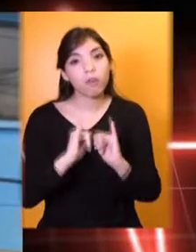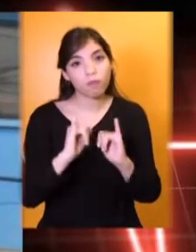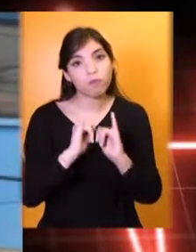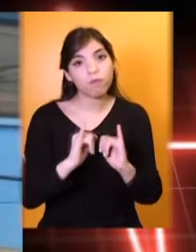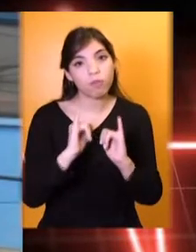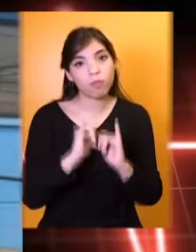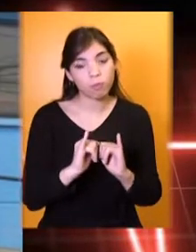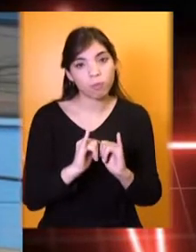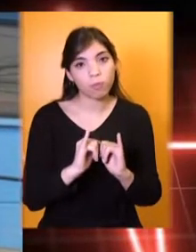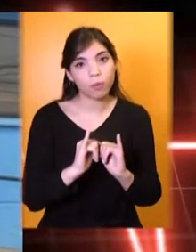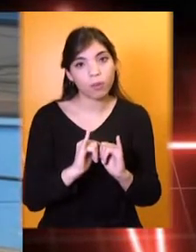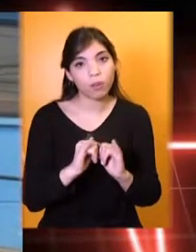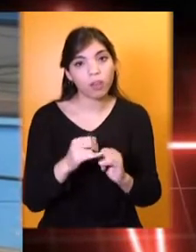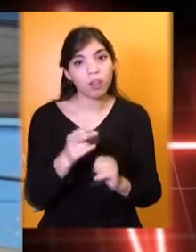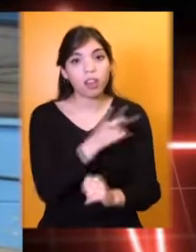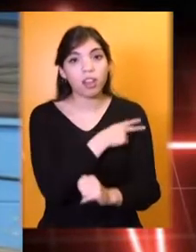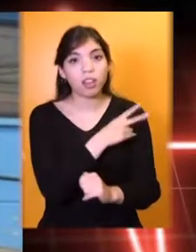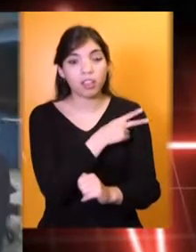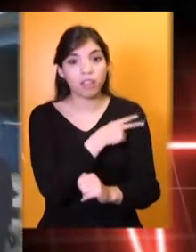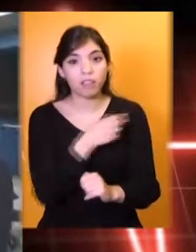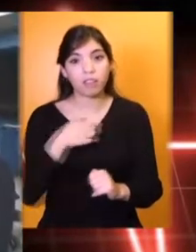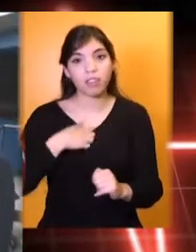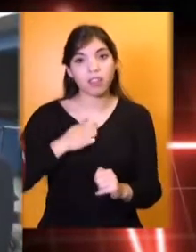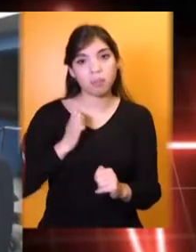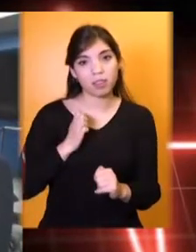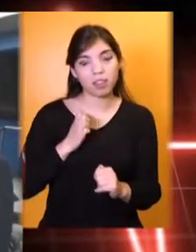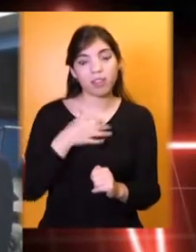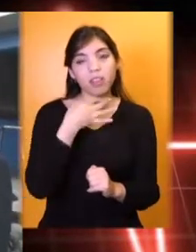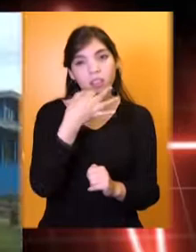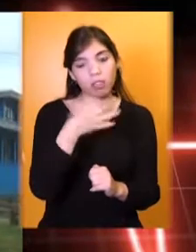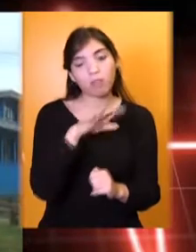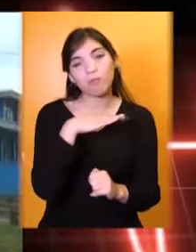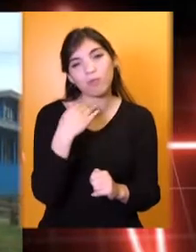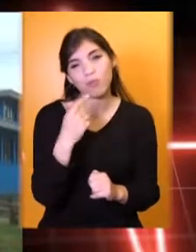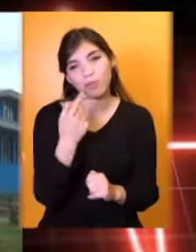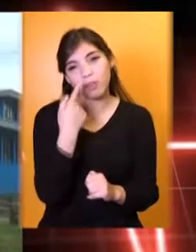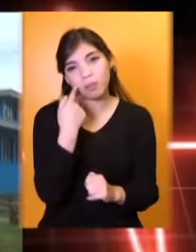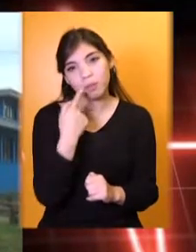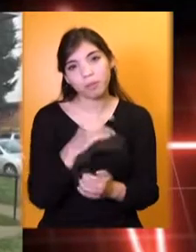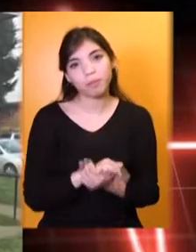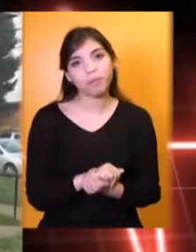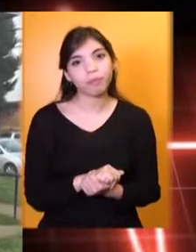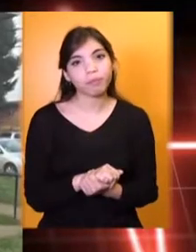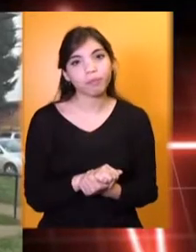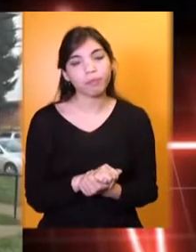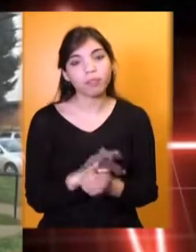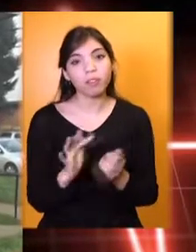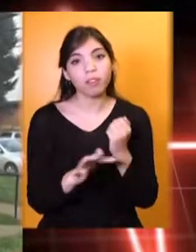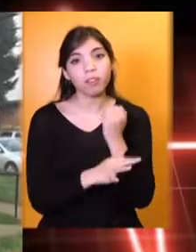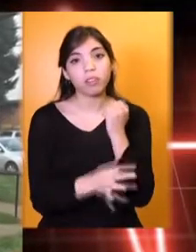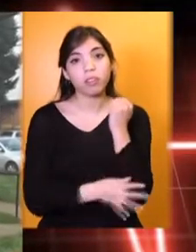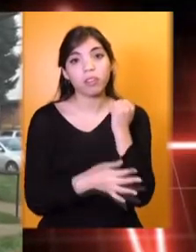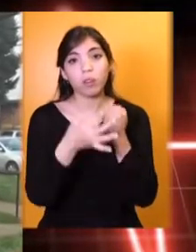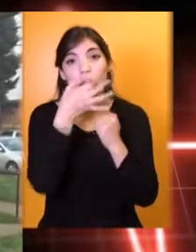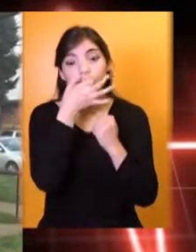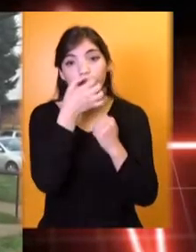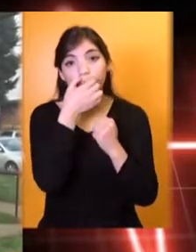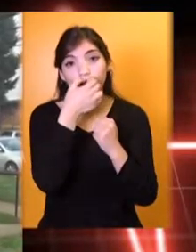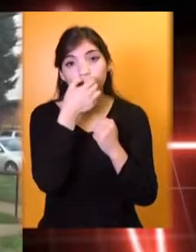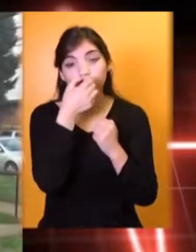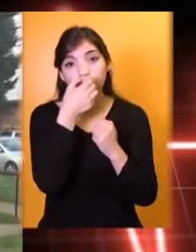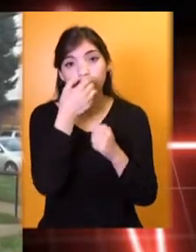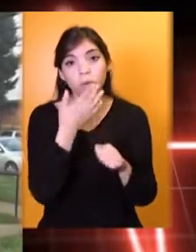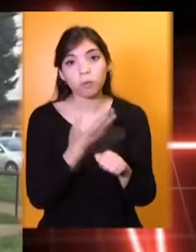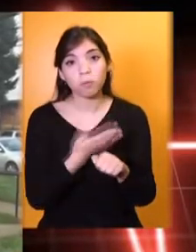el comisario Néstor del Valle, jefe de la Brigada de Homicidios de la Policía de Investigaciones. La Fiscalía Local de Osorno solicitó la concurrencia a